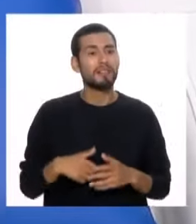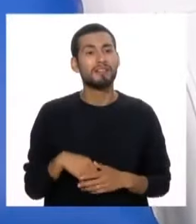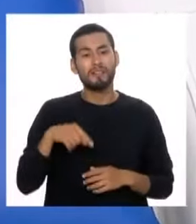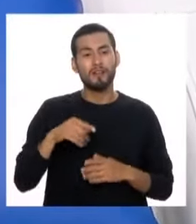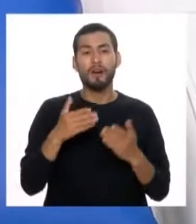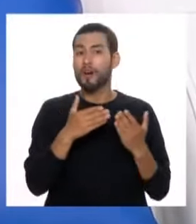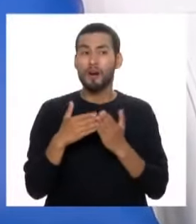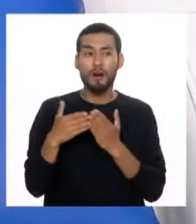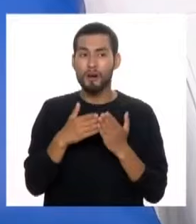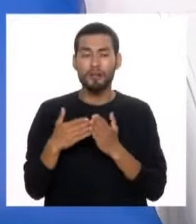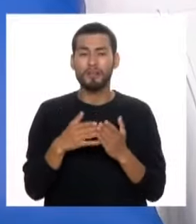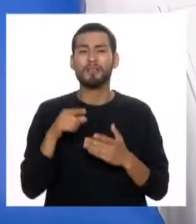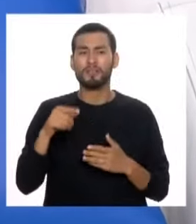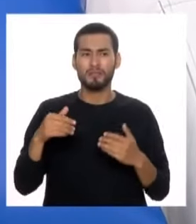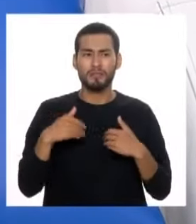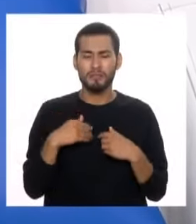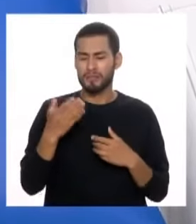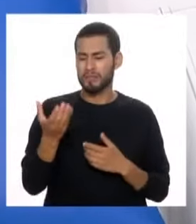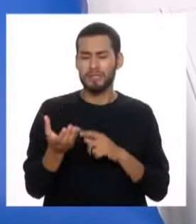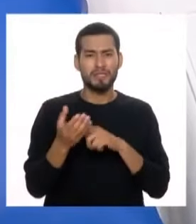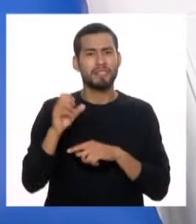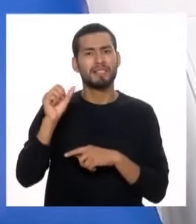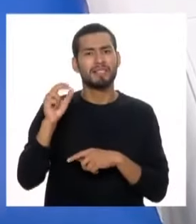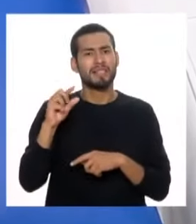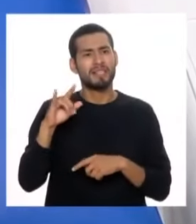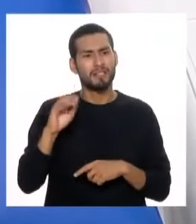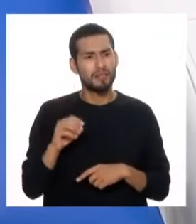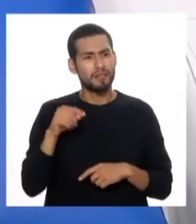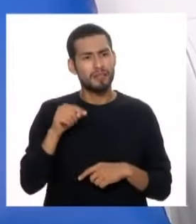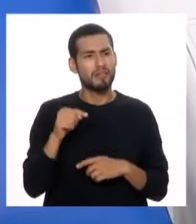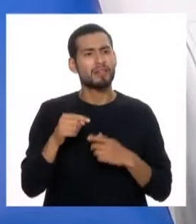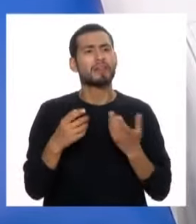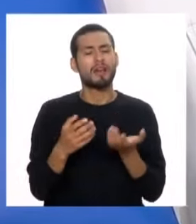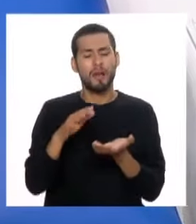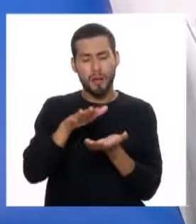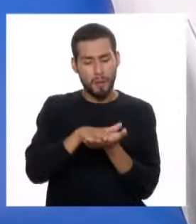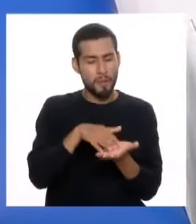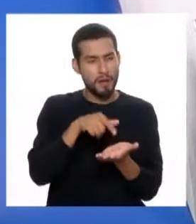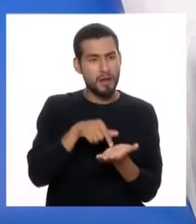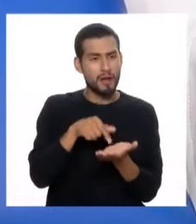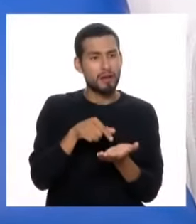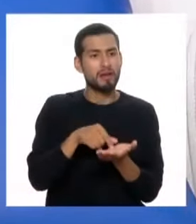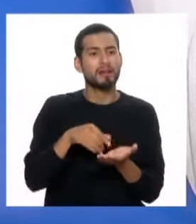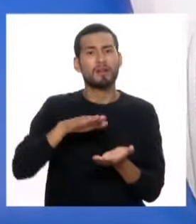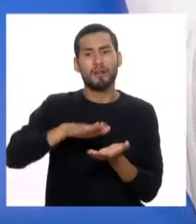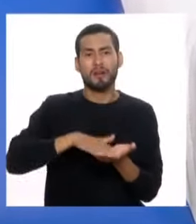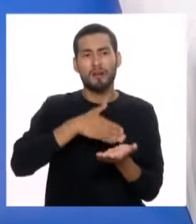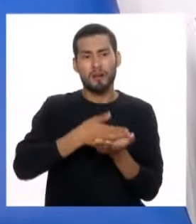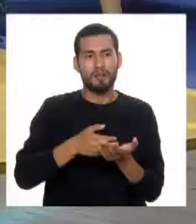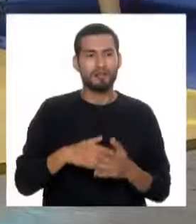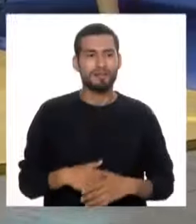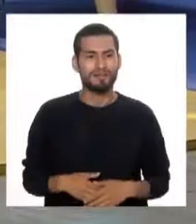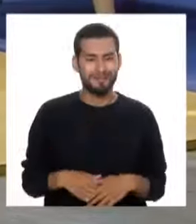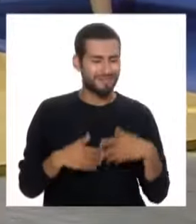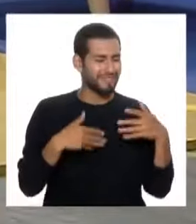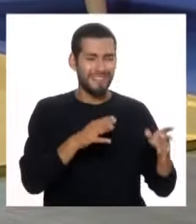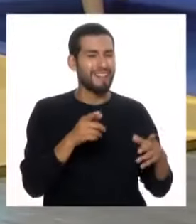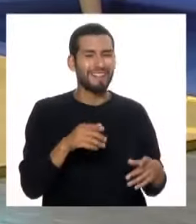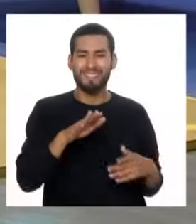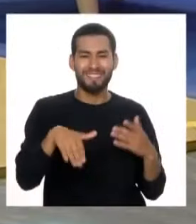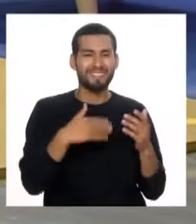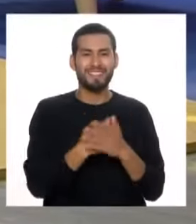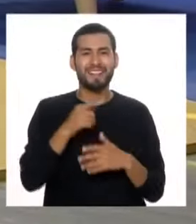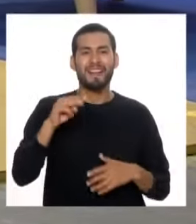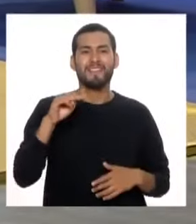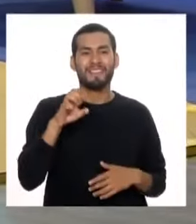del colegio se vendía el sanguito. Me han contado. En papel manteca. Tu compañera, y con el revés contado, de la cuchara. Ya, millennial, todos los millennials.